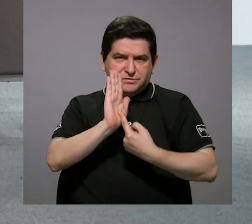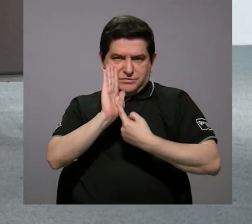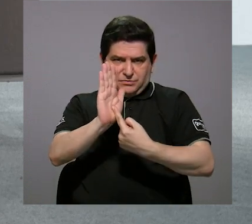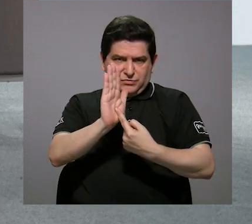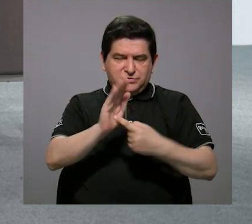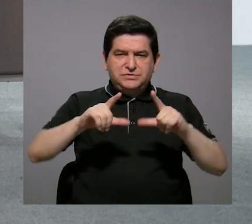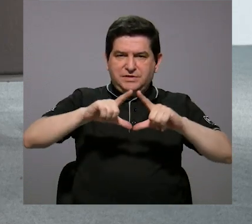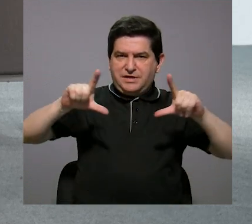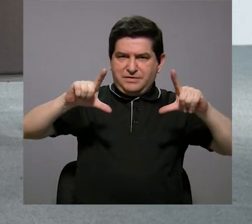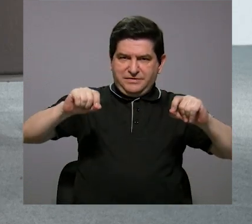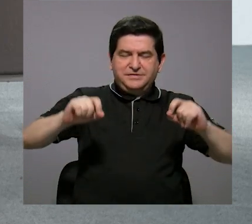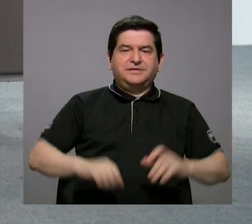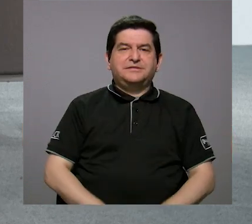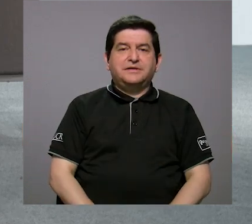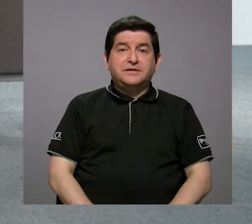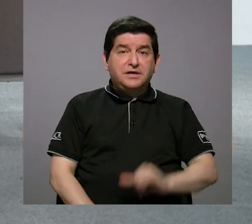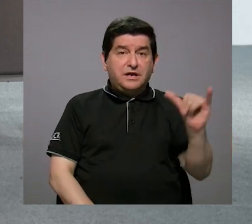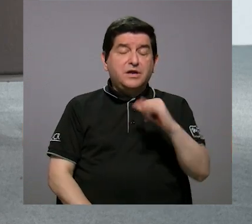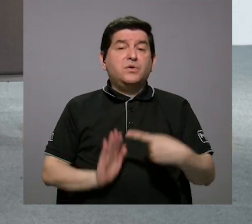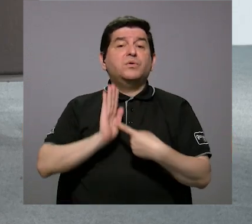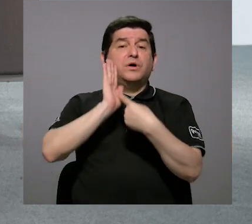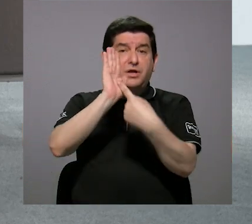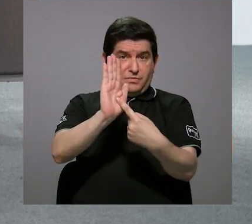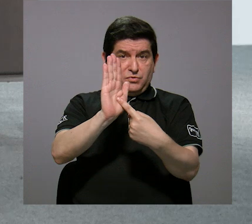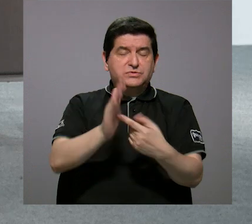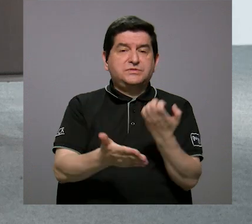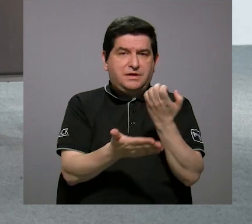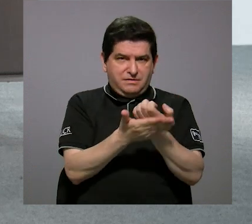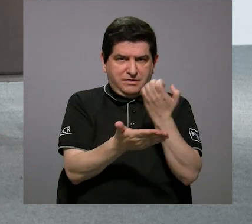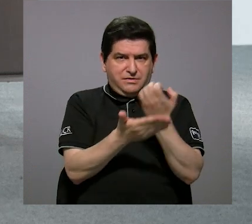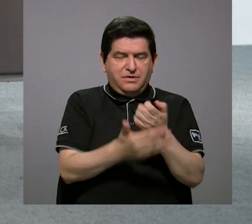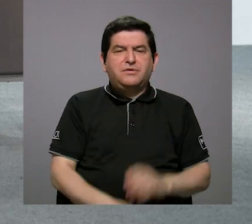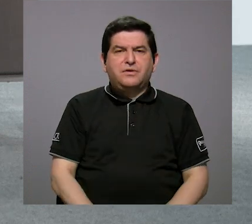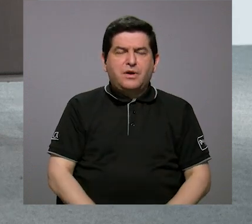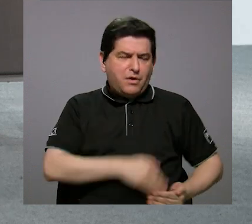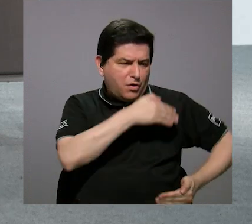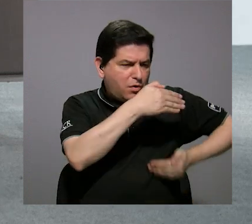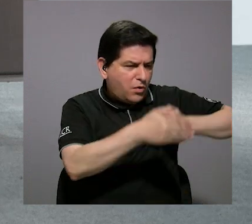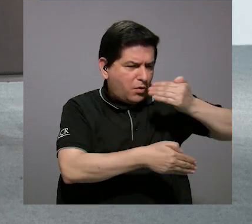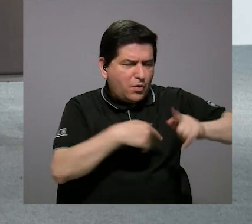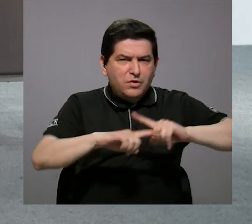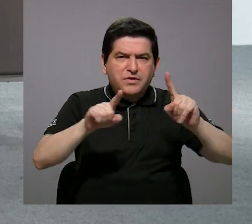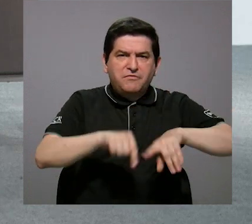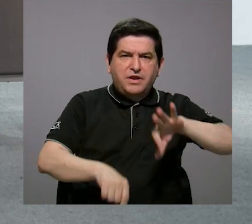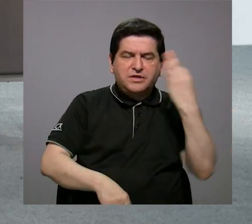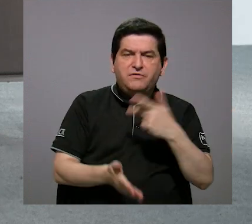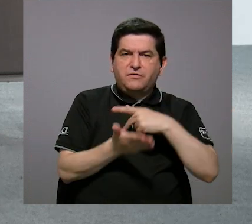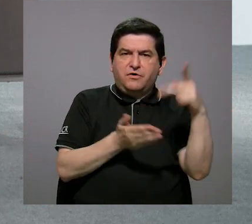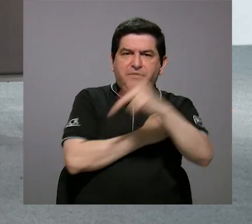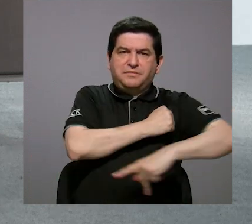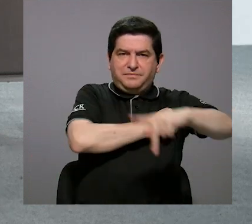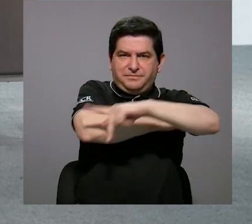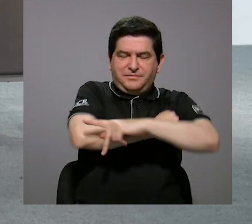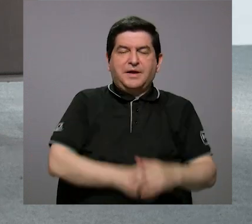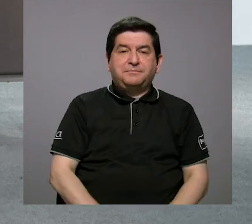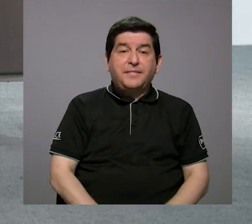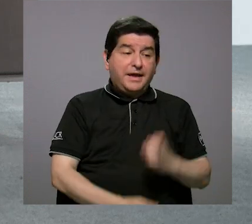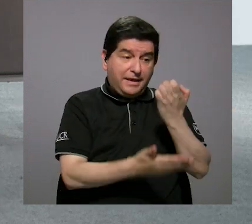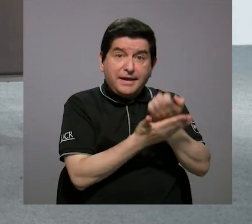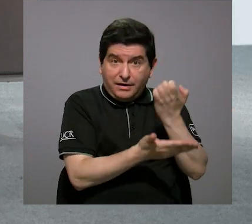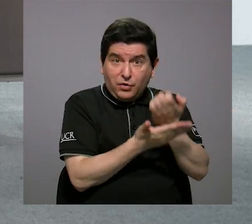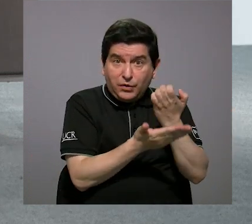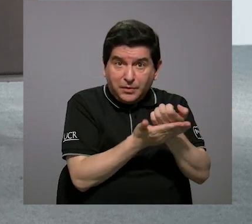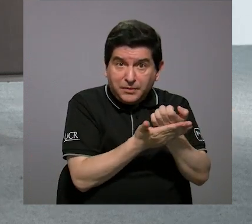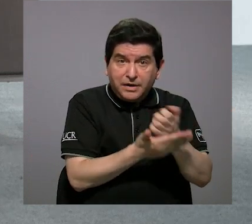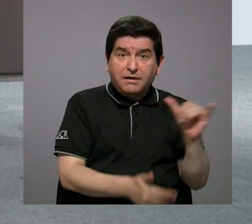muestran en los billetes. Y estos también nos muestran a nivel económico cómo ha sido la evolución de los distintos medios de pago en el país. Entonces, a nivel